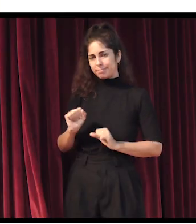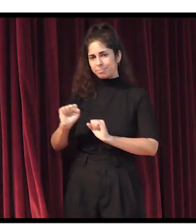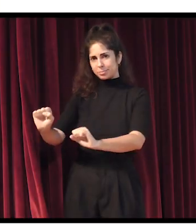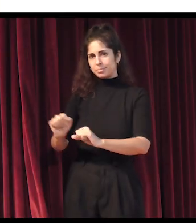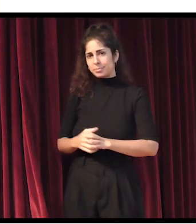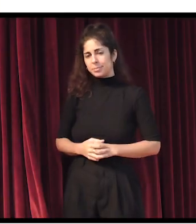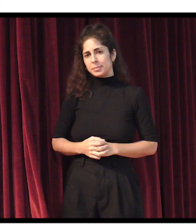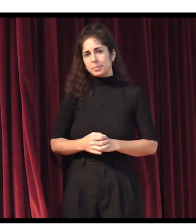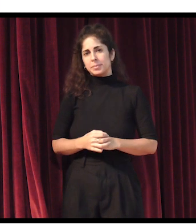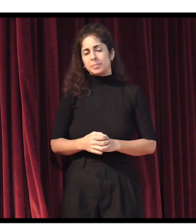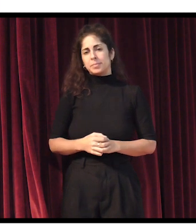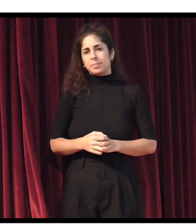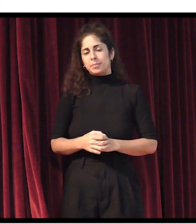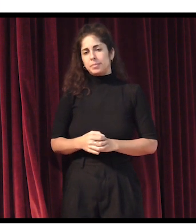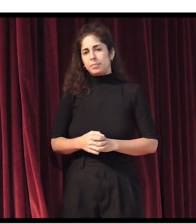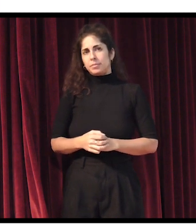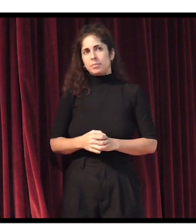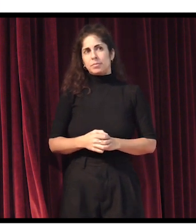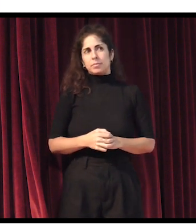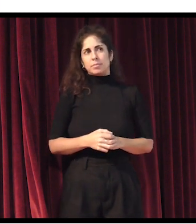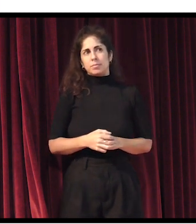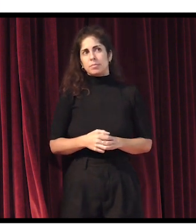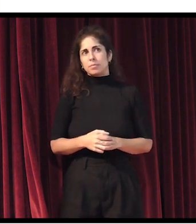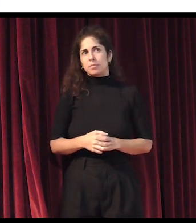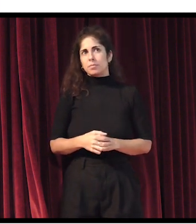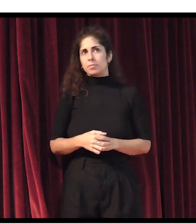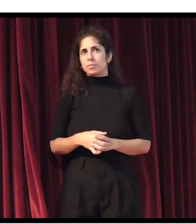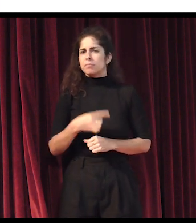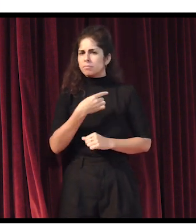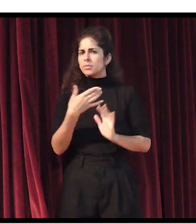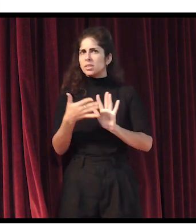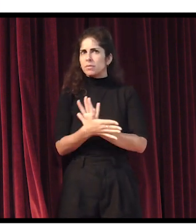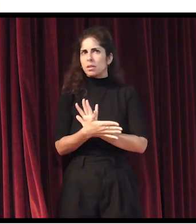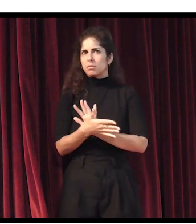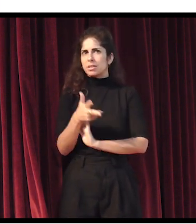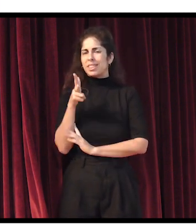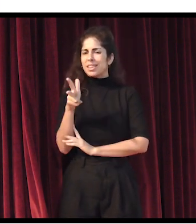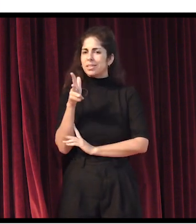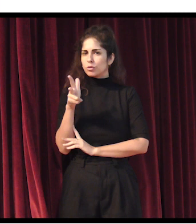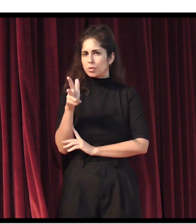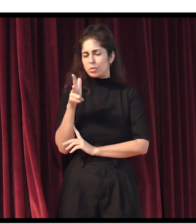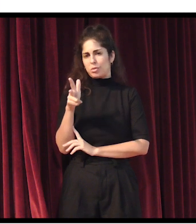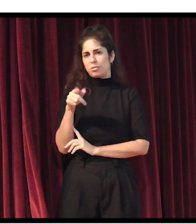Todo esto, como entendemos, es una cuestión de derechos. Todo lo que hemos estado hablando son derechos que afectan a la